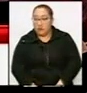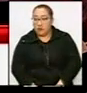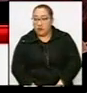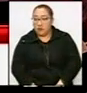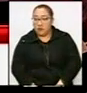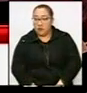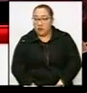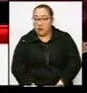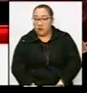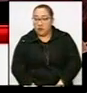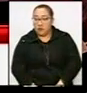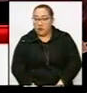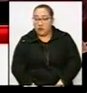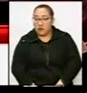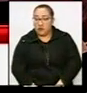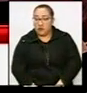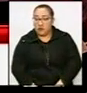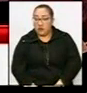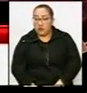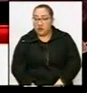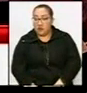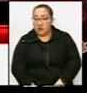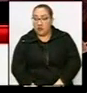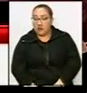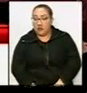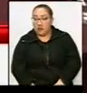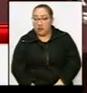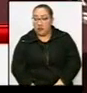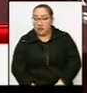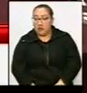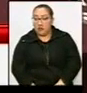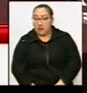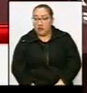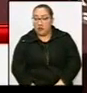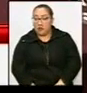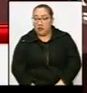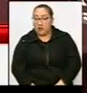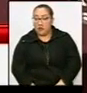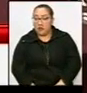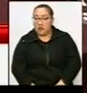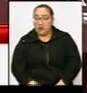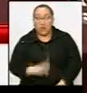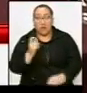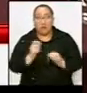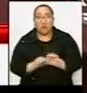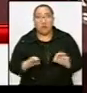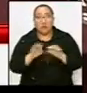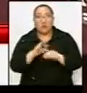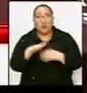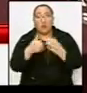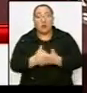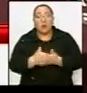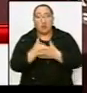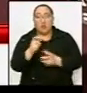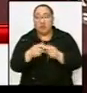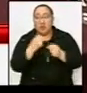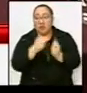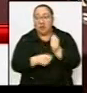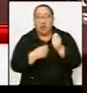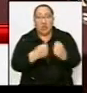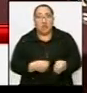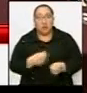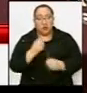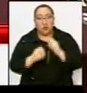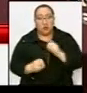sector. Creemos pues que es fundamental porque de esta manera pues se ayudará a los hermanos agricultores a poder